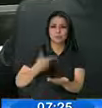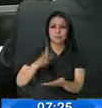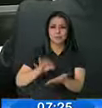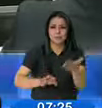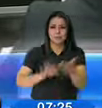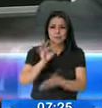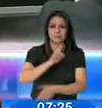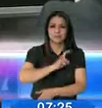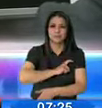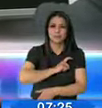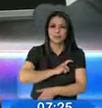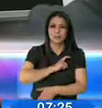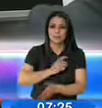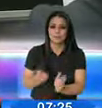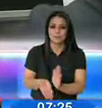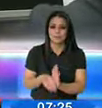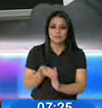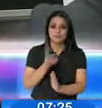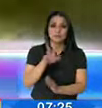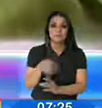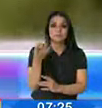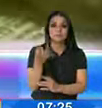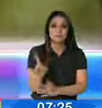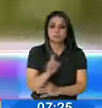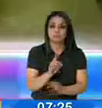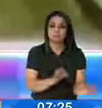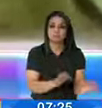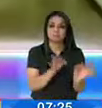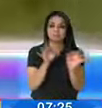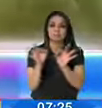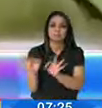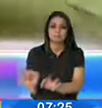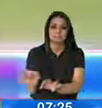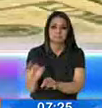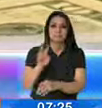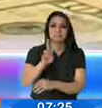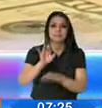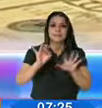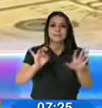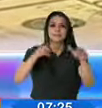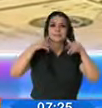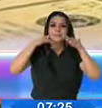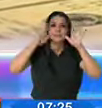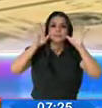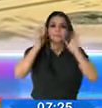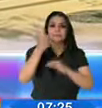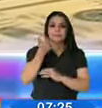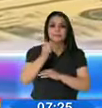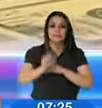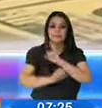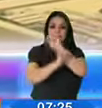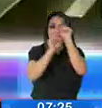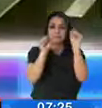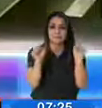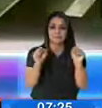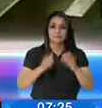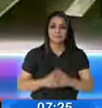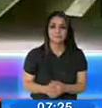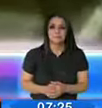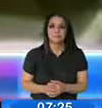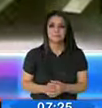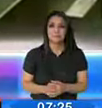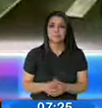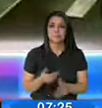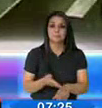salario básico unificado para este 2018, prorrogó la cita para el 27 de diciembre a las 10 de la mañana. Esto luego de